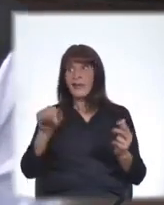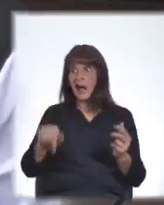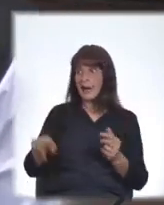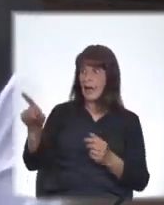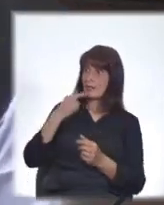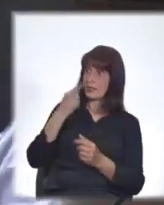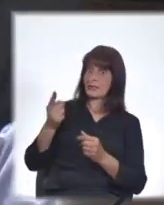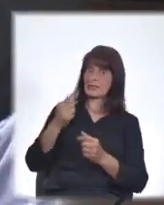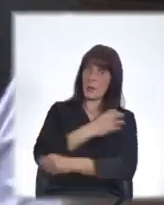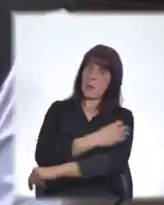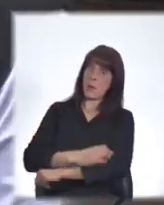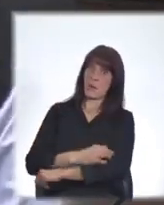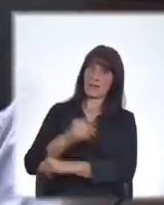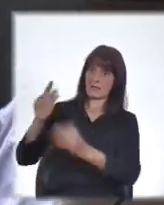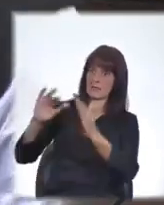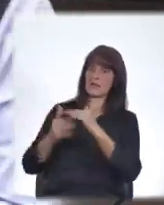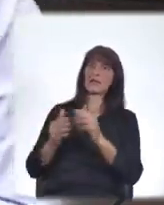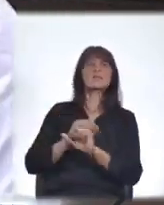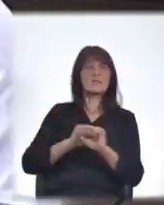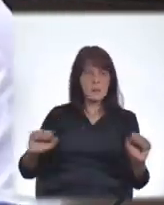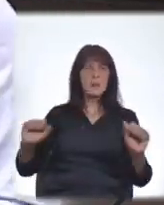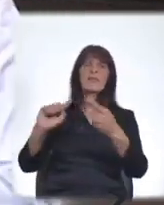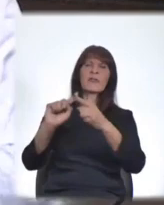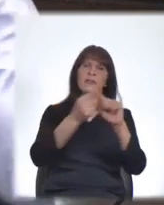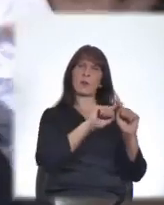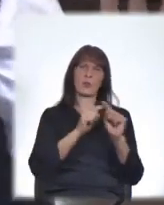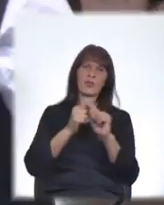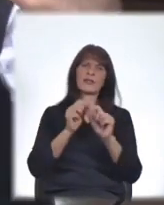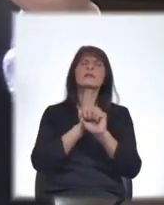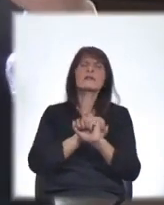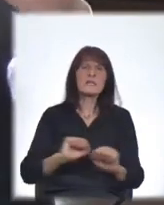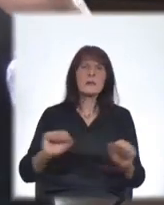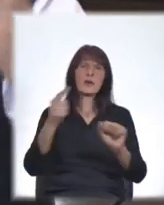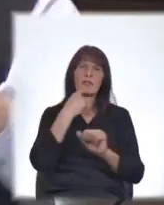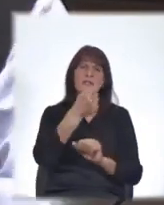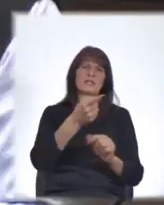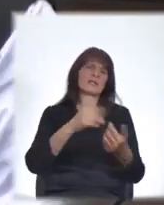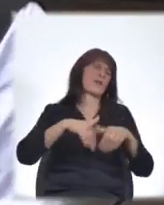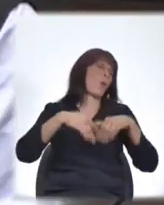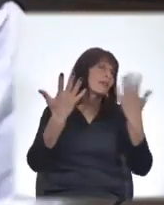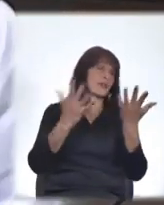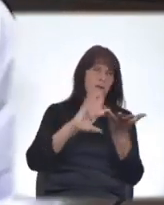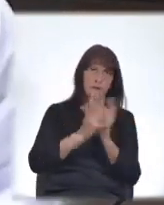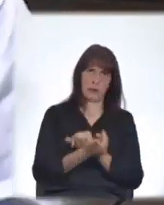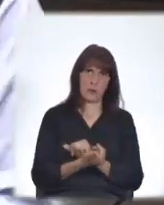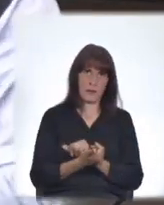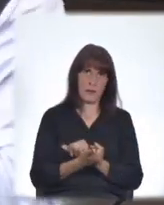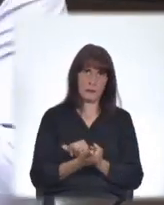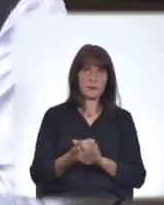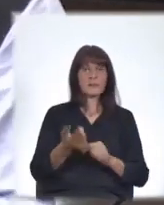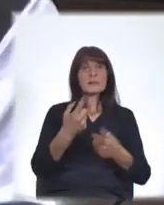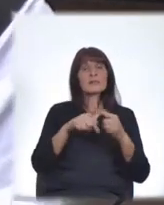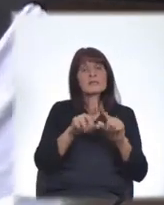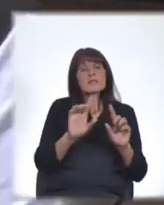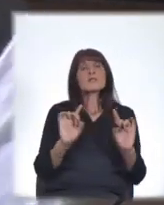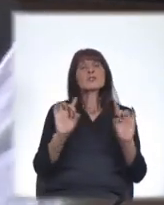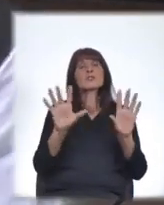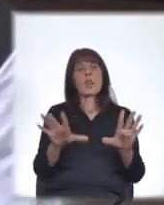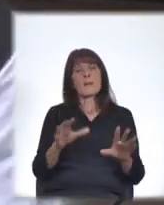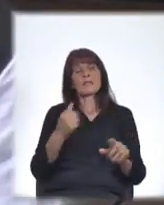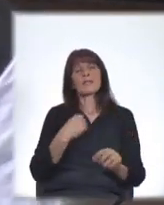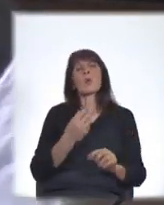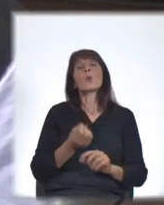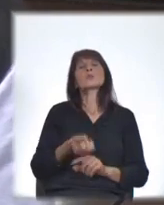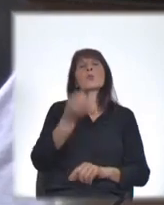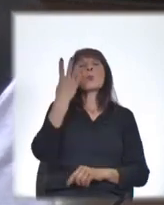pobreza y se puede discutir y se lo puede medir de cualquier manera, mire, señor presidente. Lo cierto es, simplemente le traigo un nuevo dato para